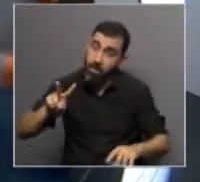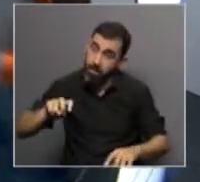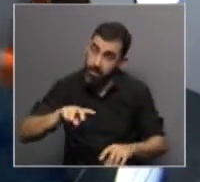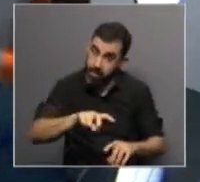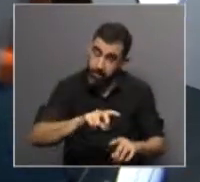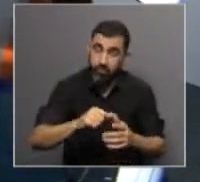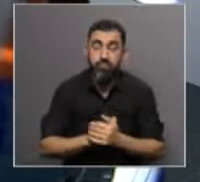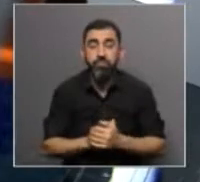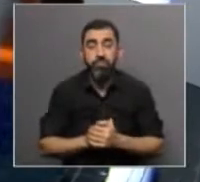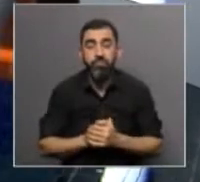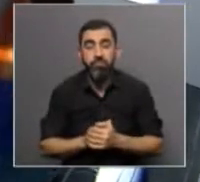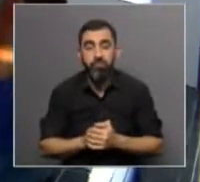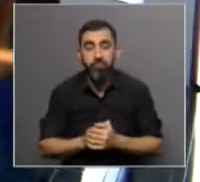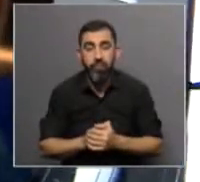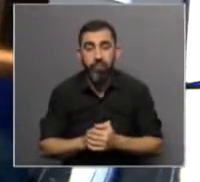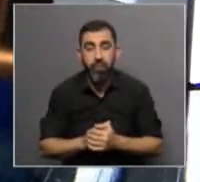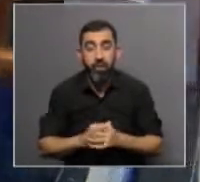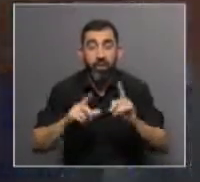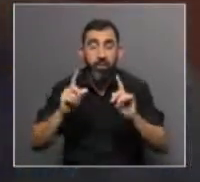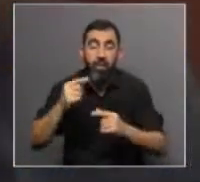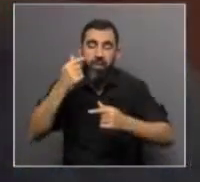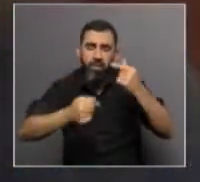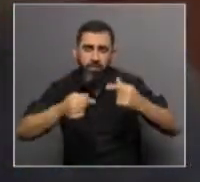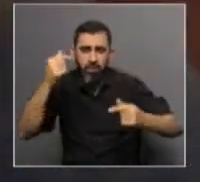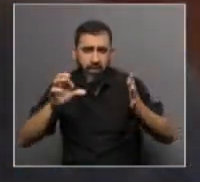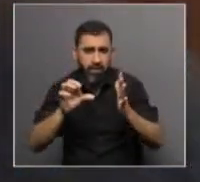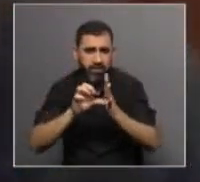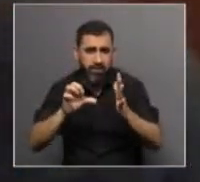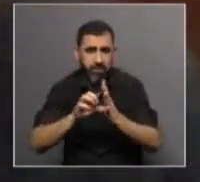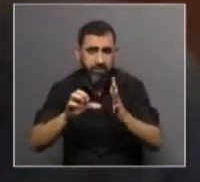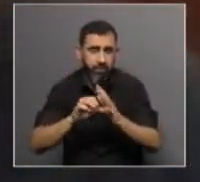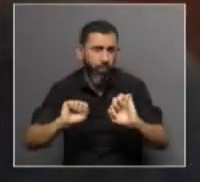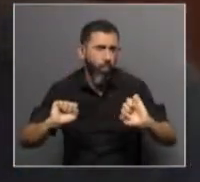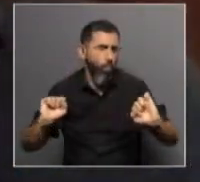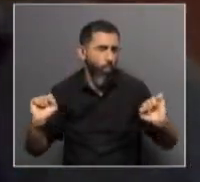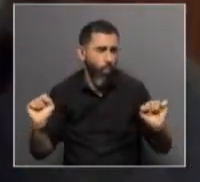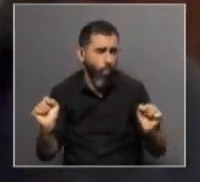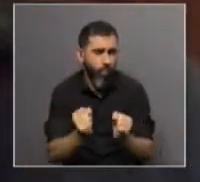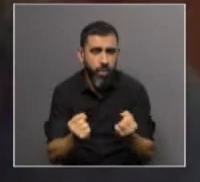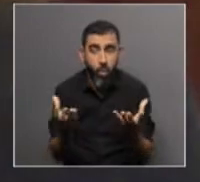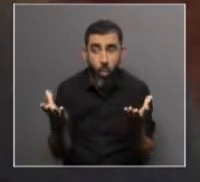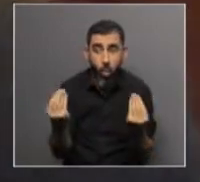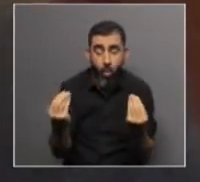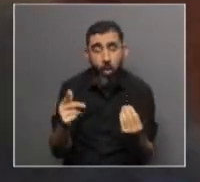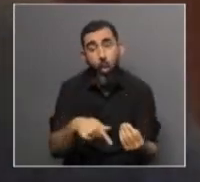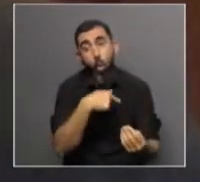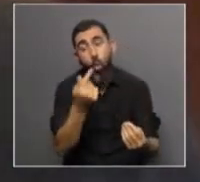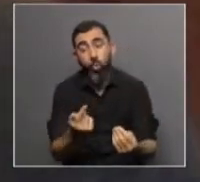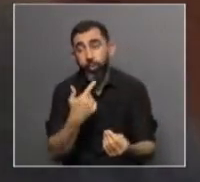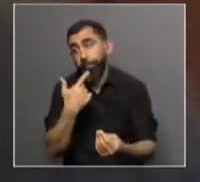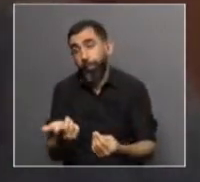y pasando de ecosistemas desde extremadamente fríos y húmedos a